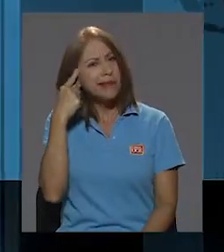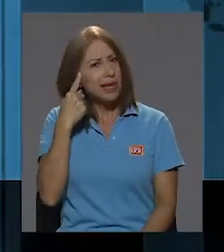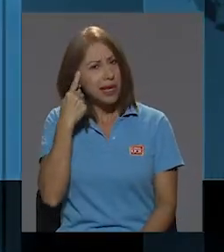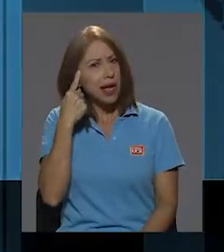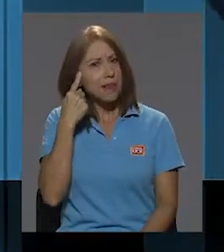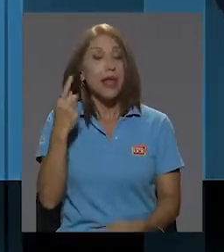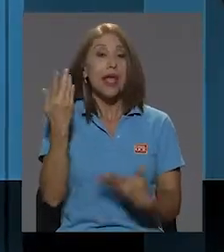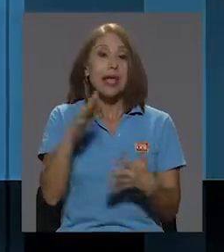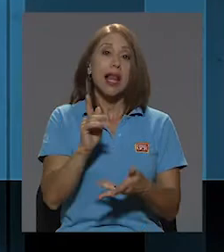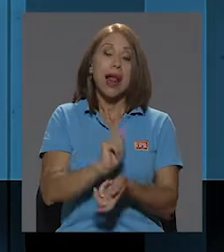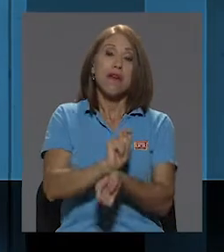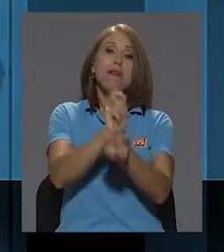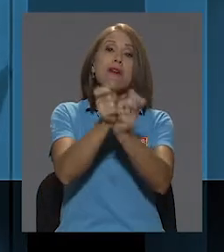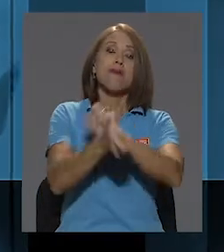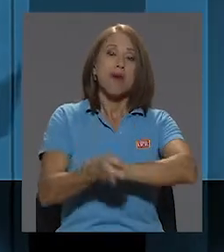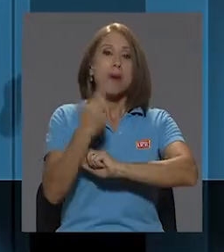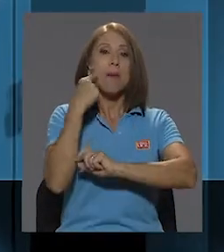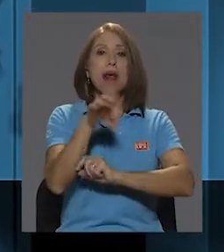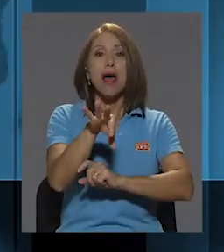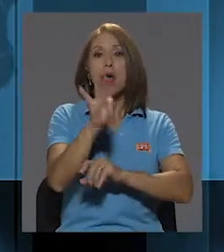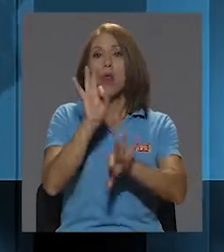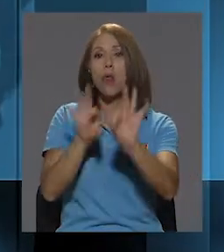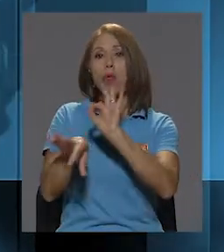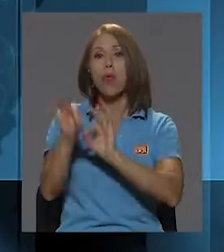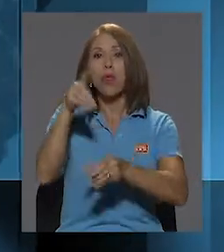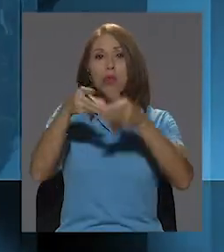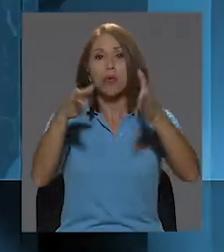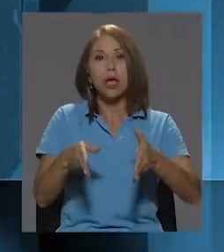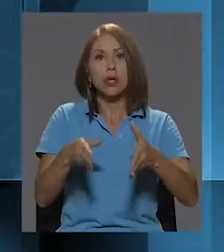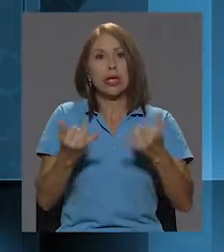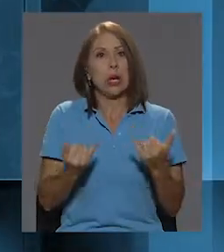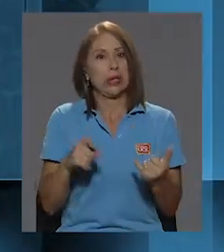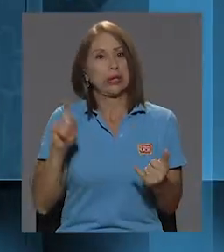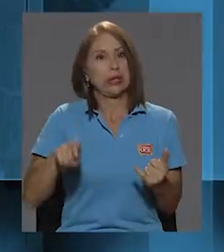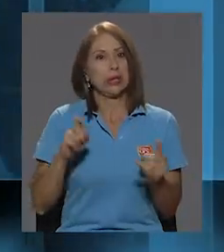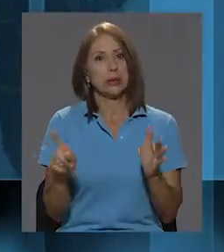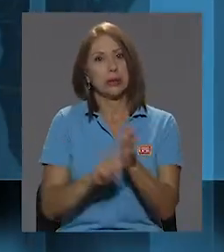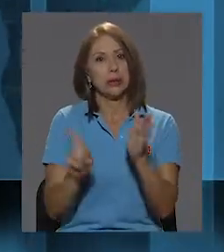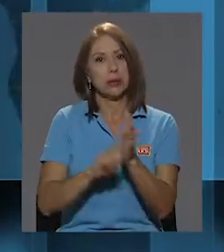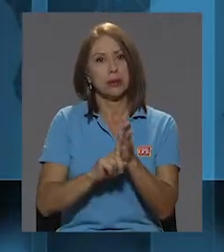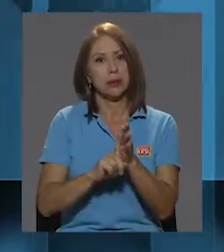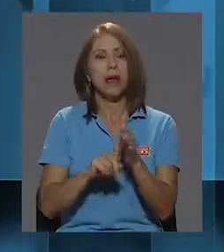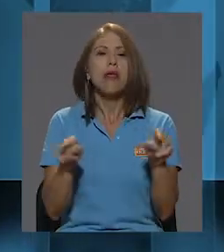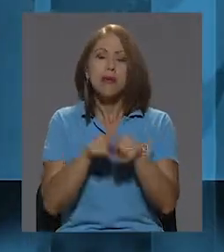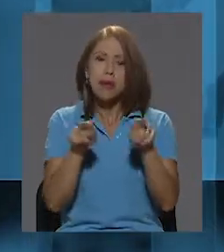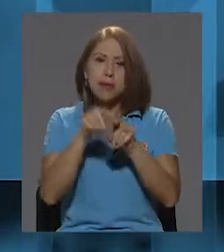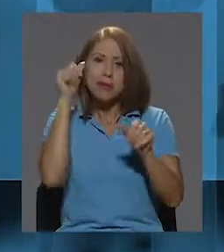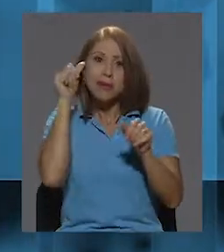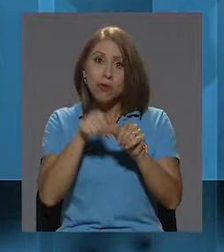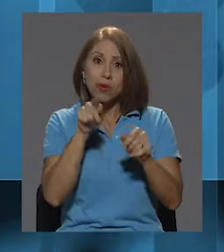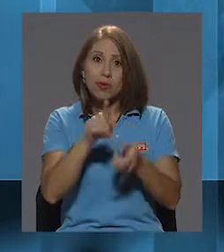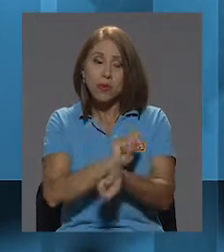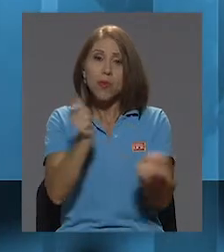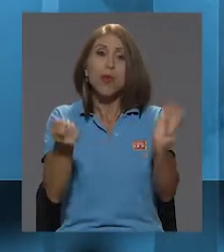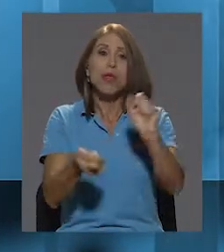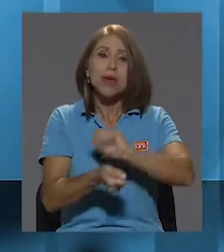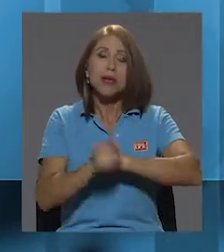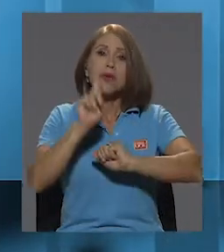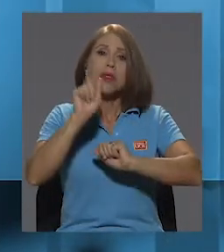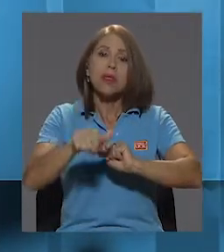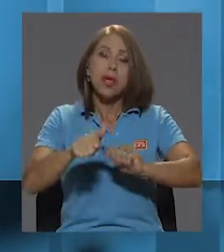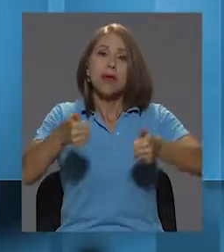que la reforma para elegir diputados es más urgente que nunca. Luego, recuerdo que esta modificación debe